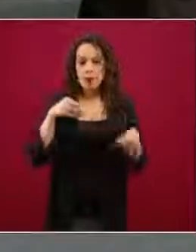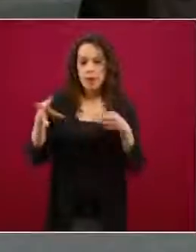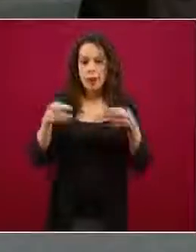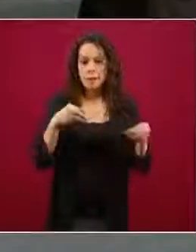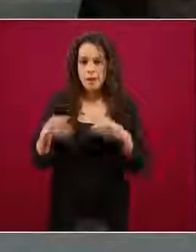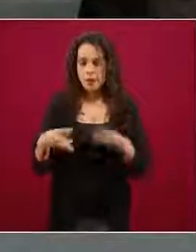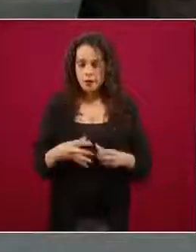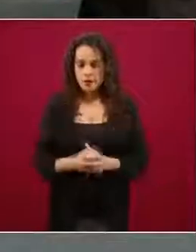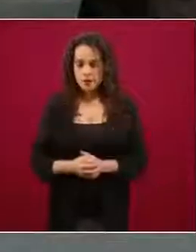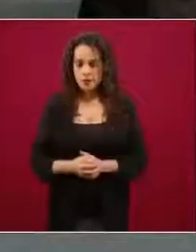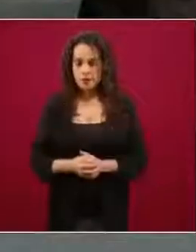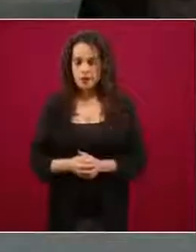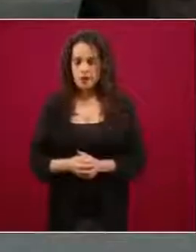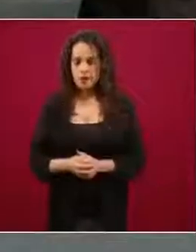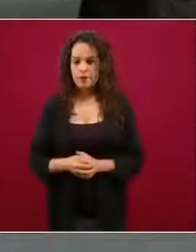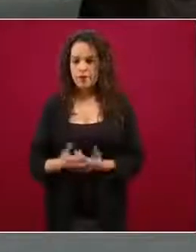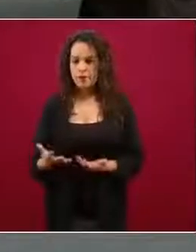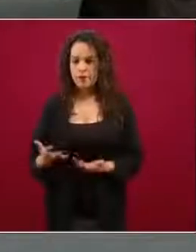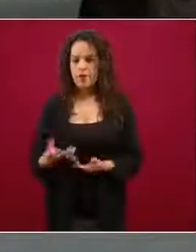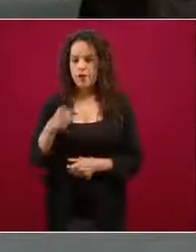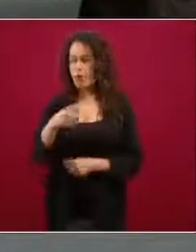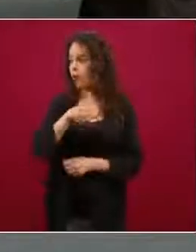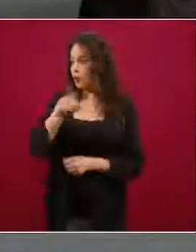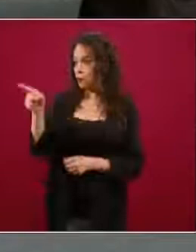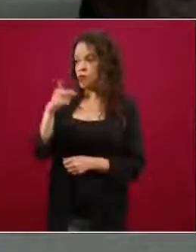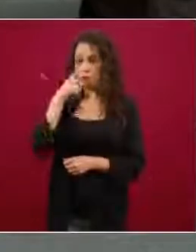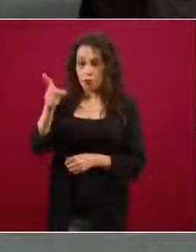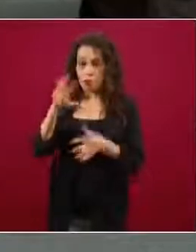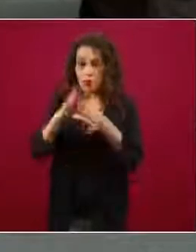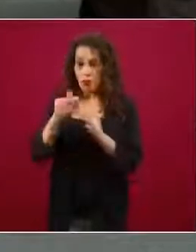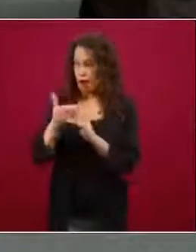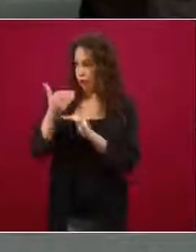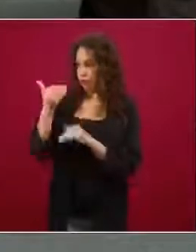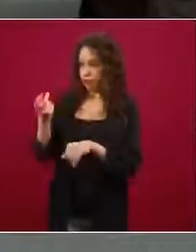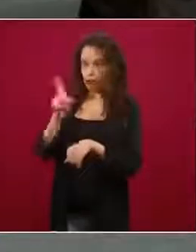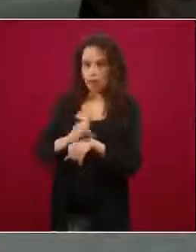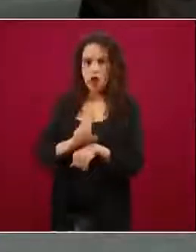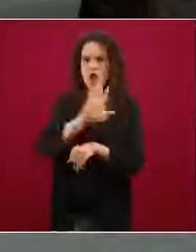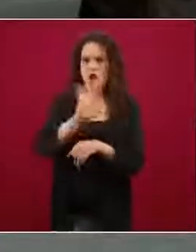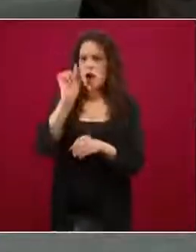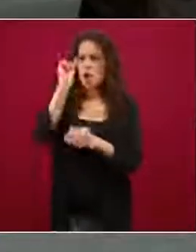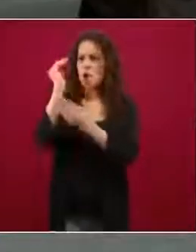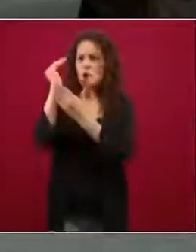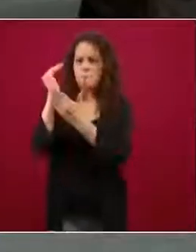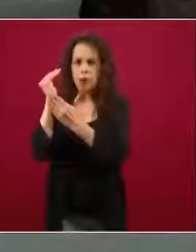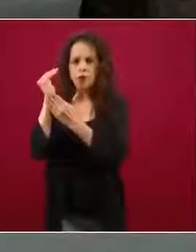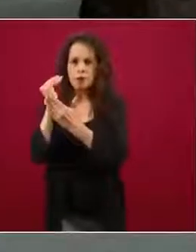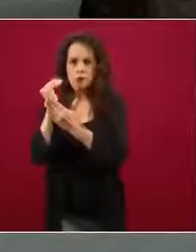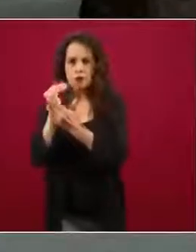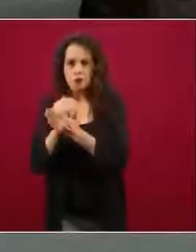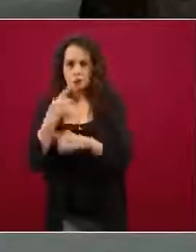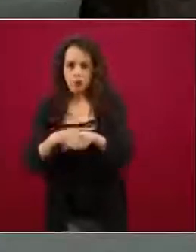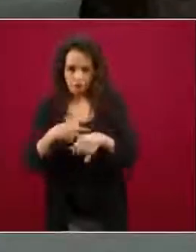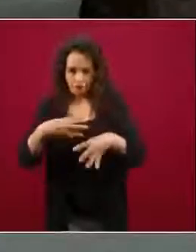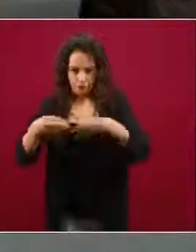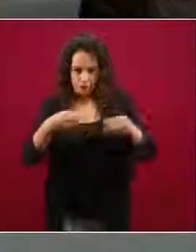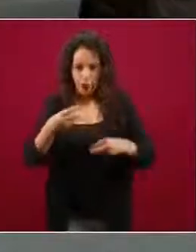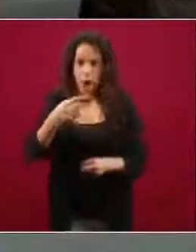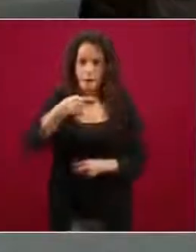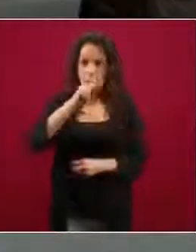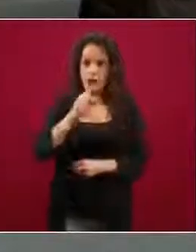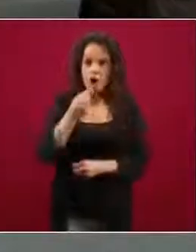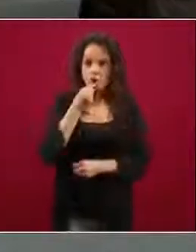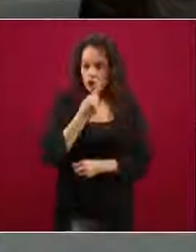los últimos días respecto a que ha minorado la situación en general, en los niños ha